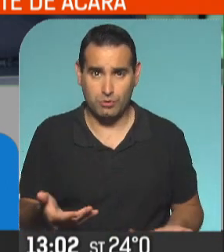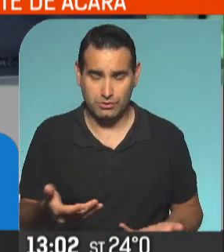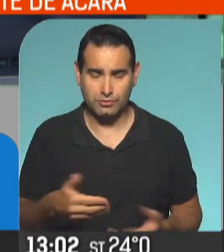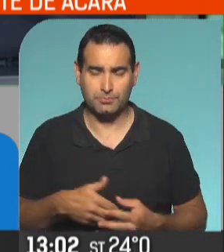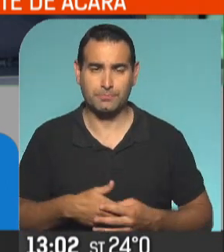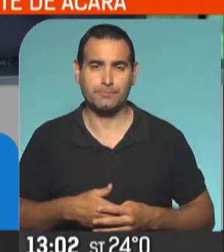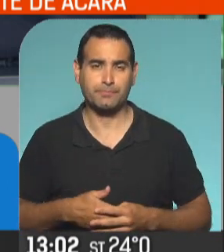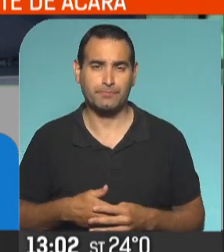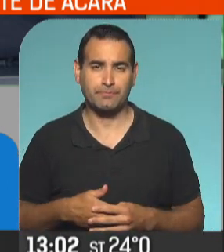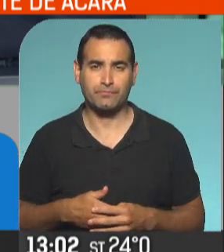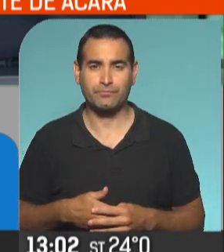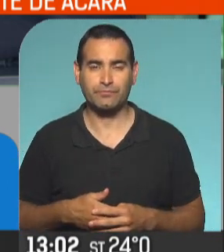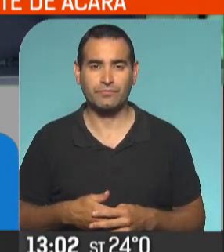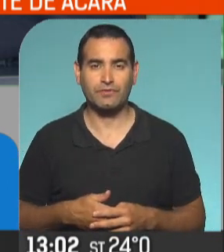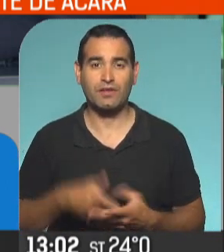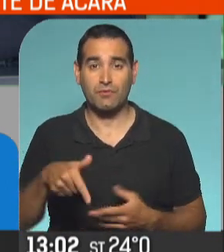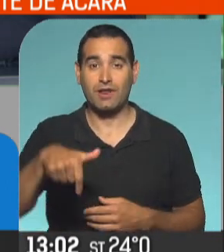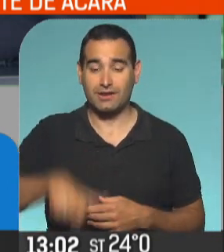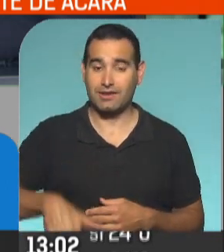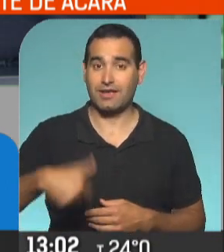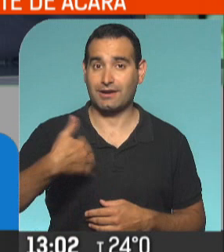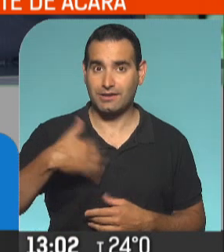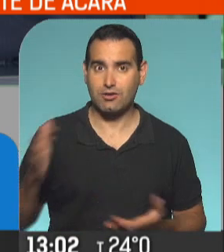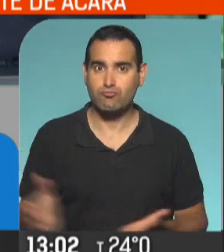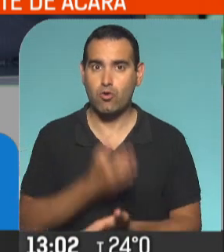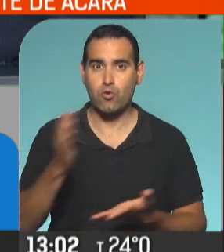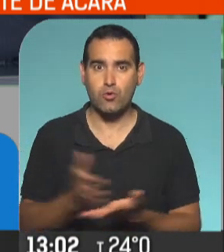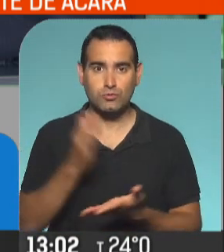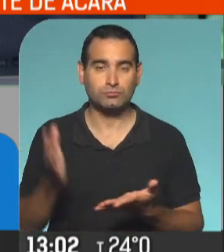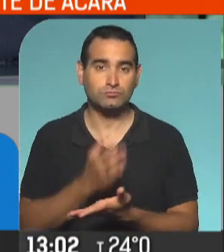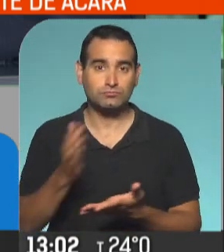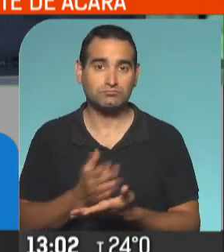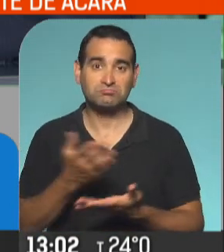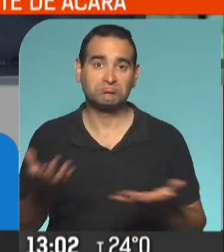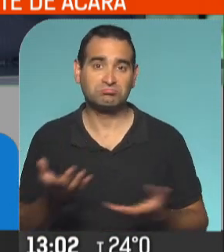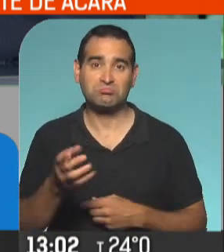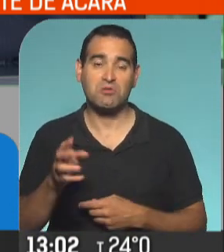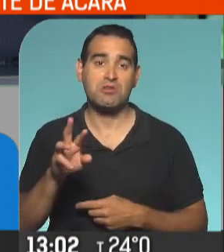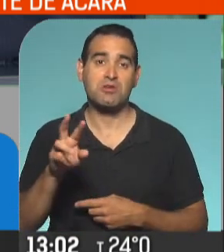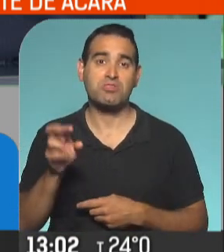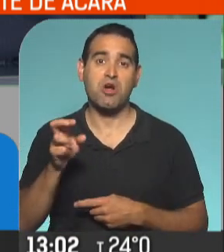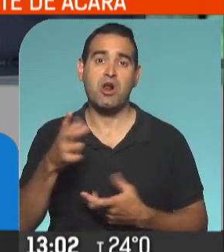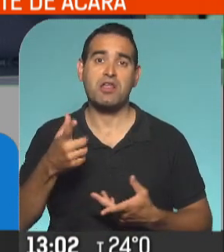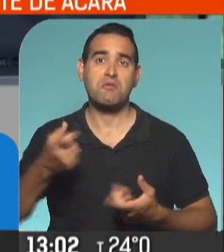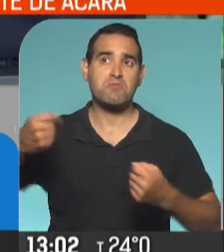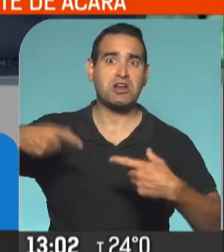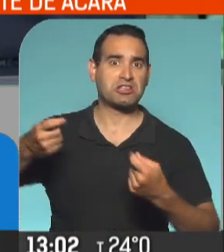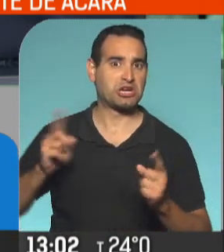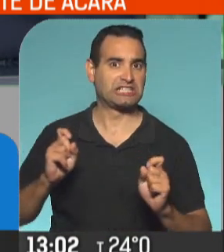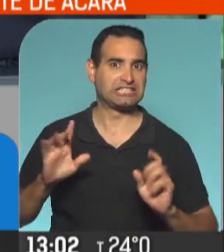que cuanto más se produzca en el país menos divisas vamos a necesitar para importar vehículos